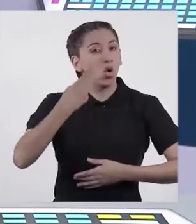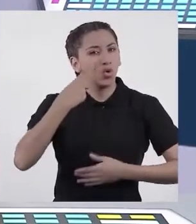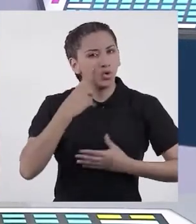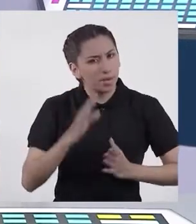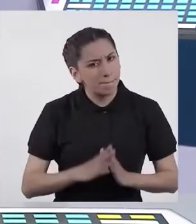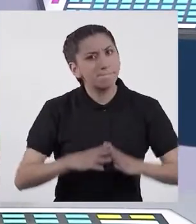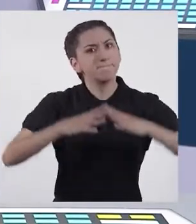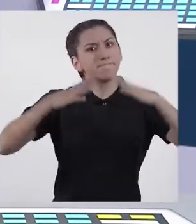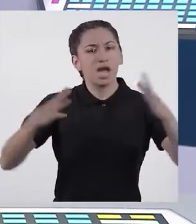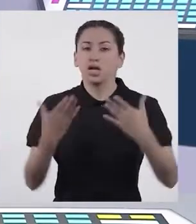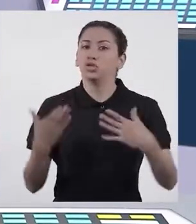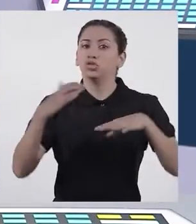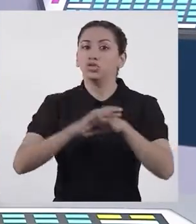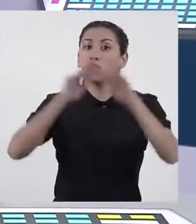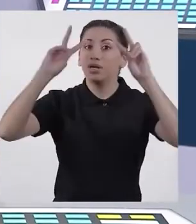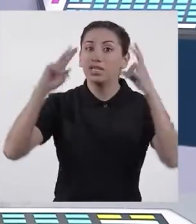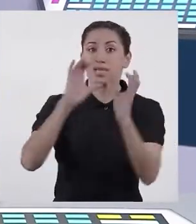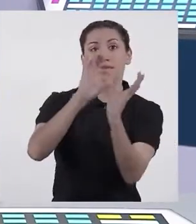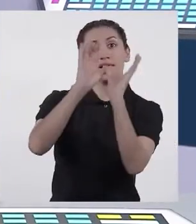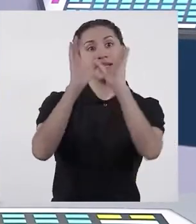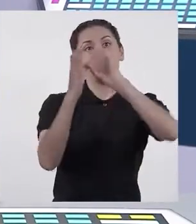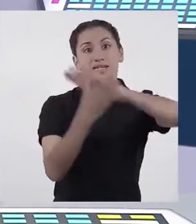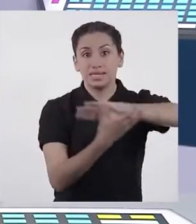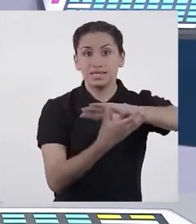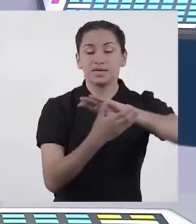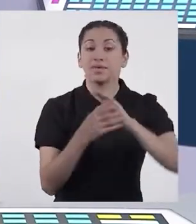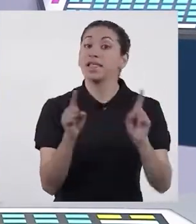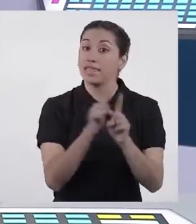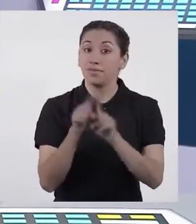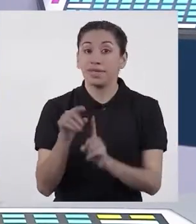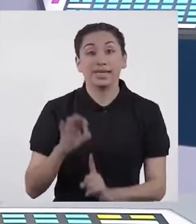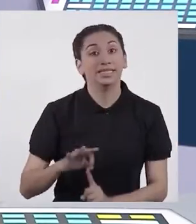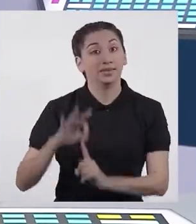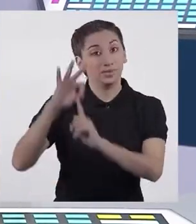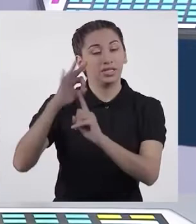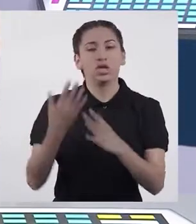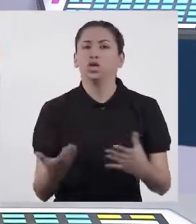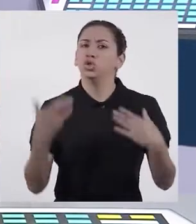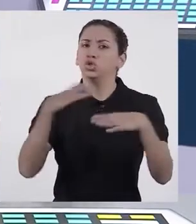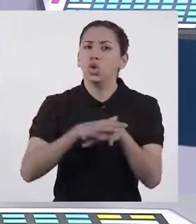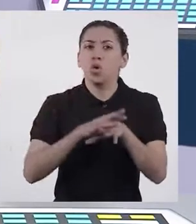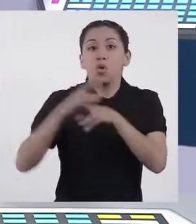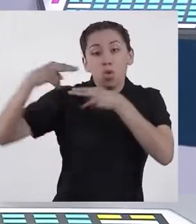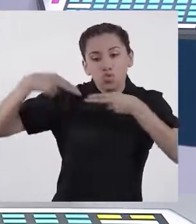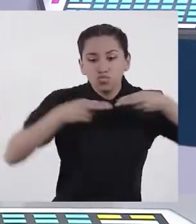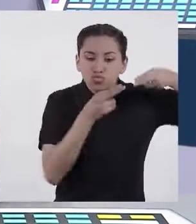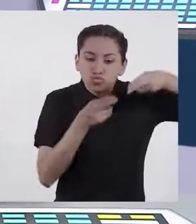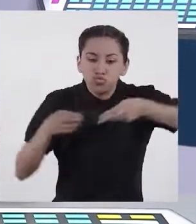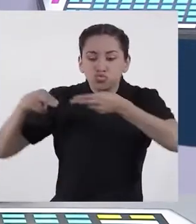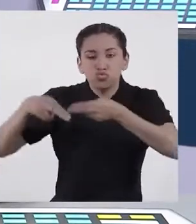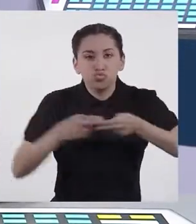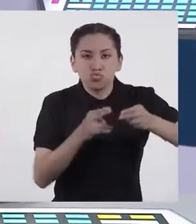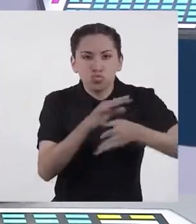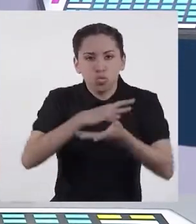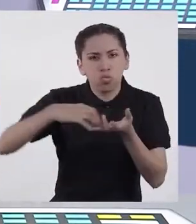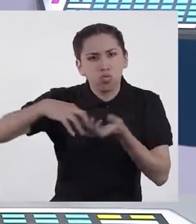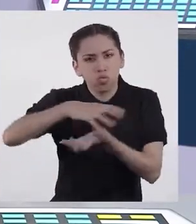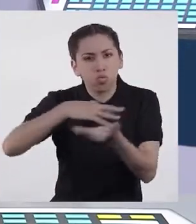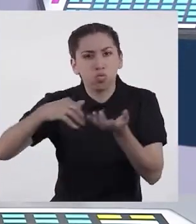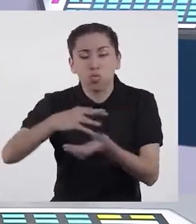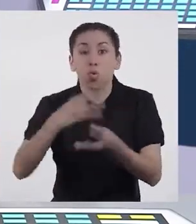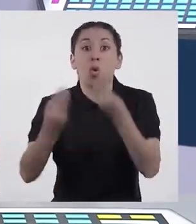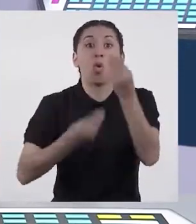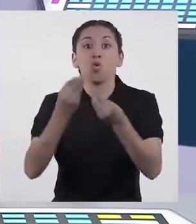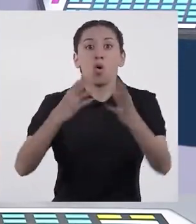más sobre los fenómenos climáticos y en especial sobre los huaicos, para saber